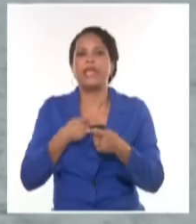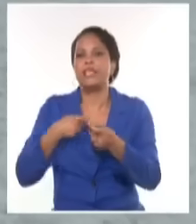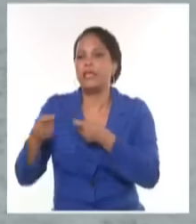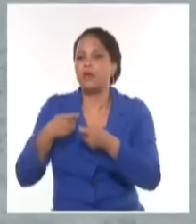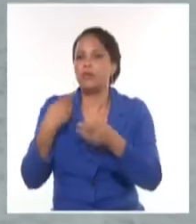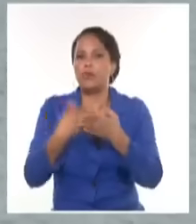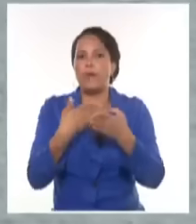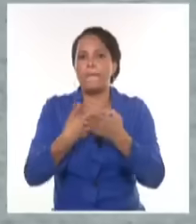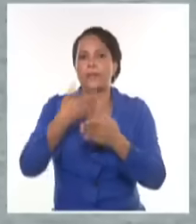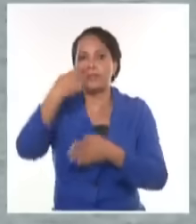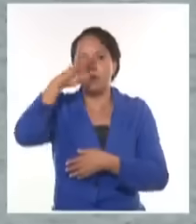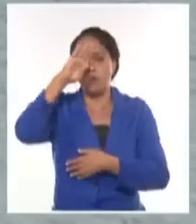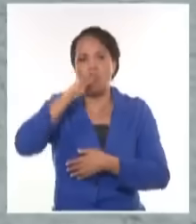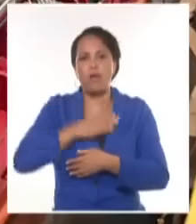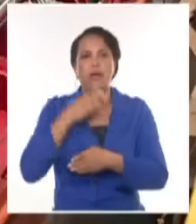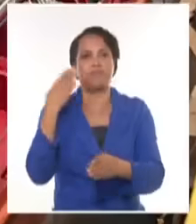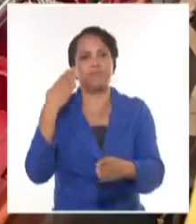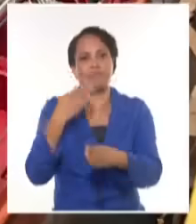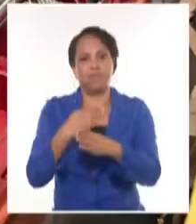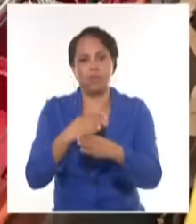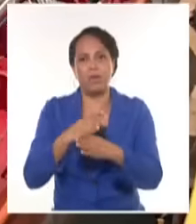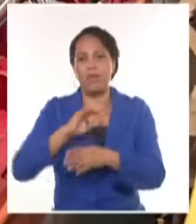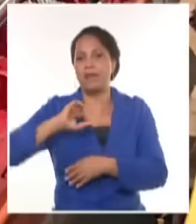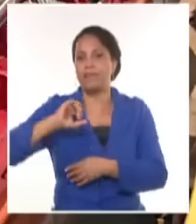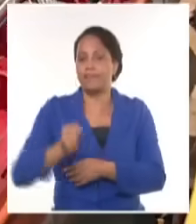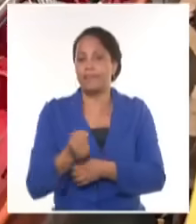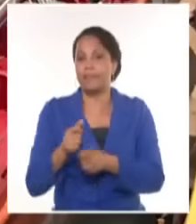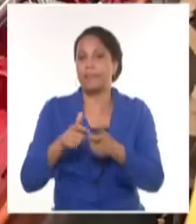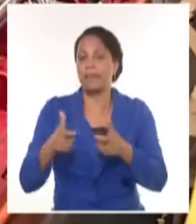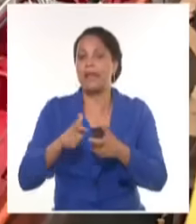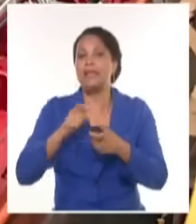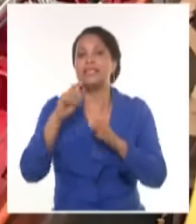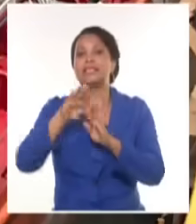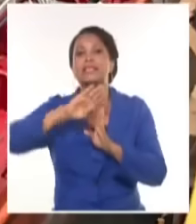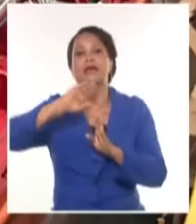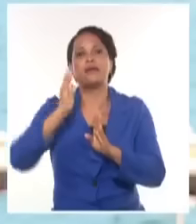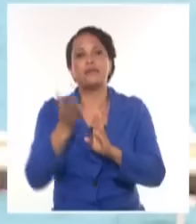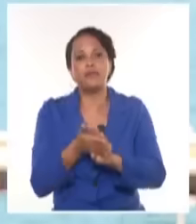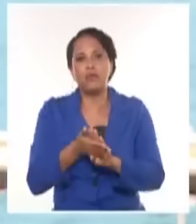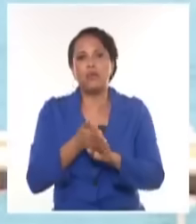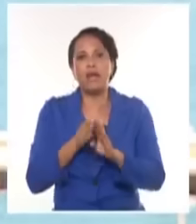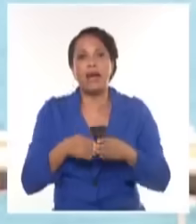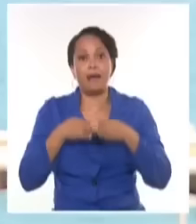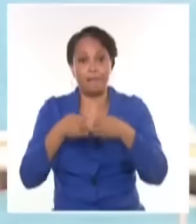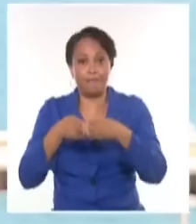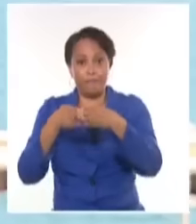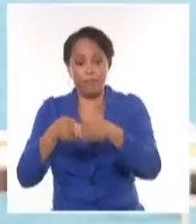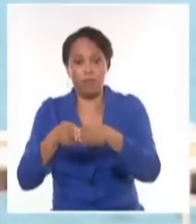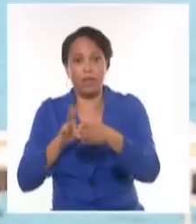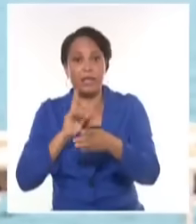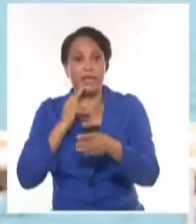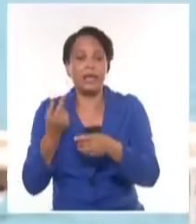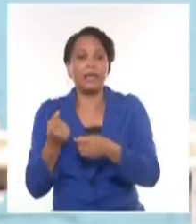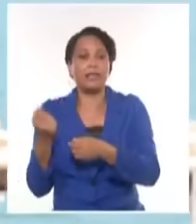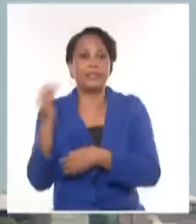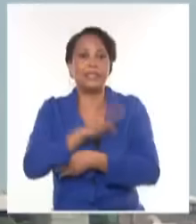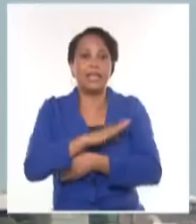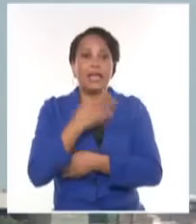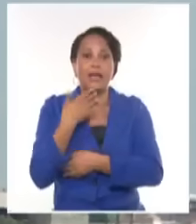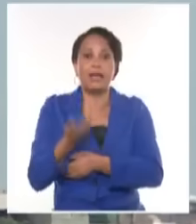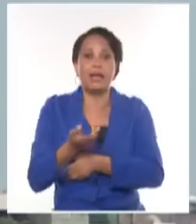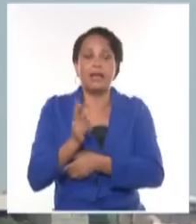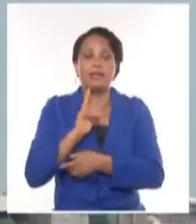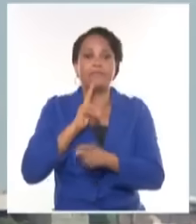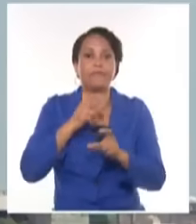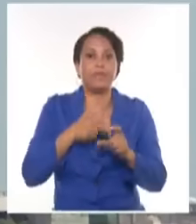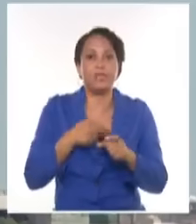y robustece el marco de sanciones a buques tanqueros que transporten